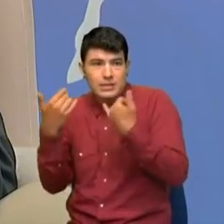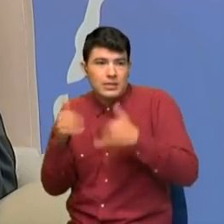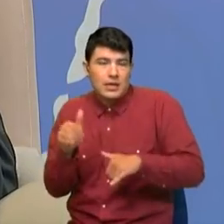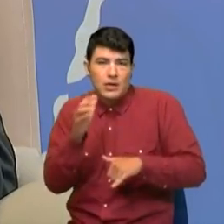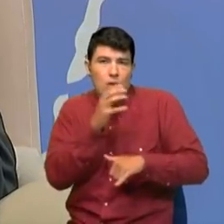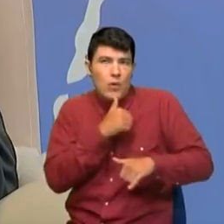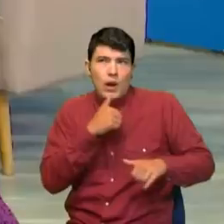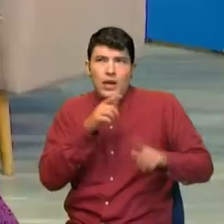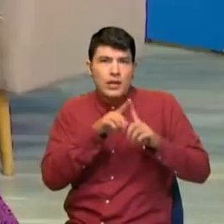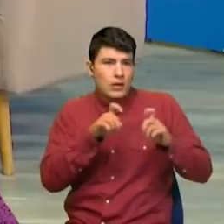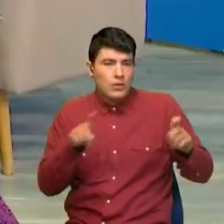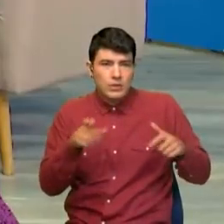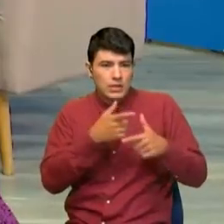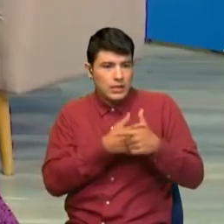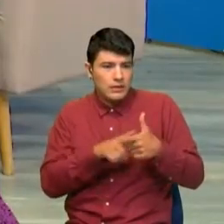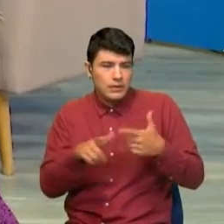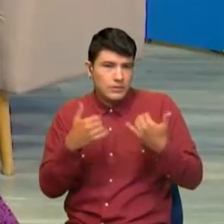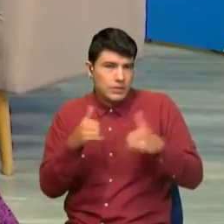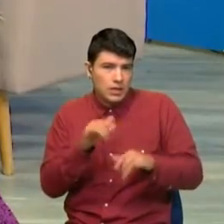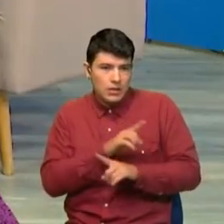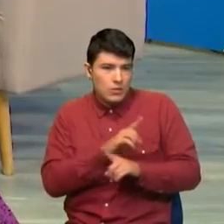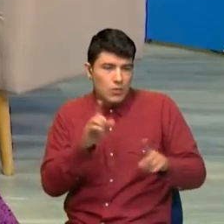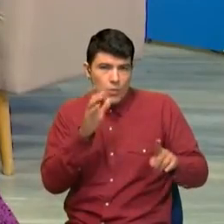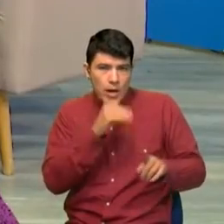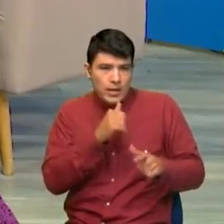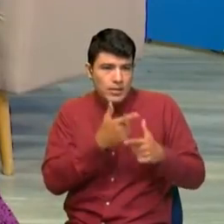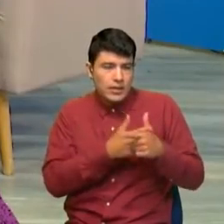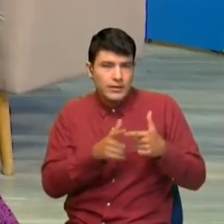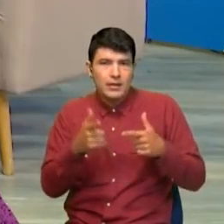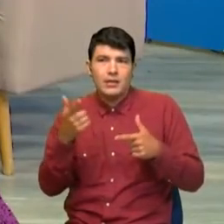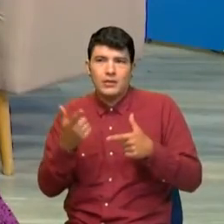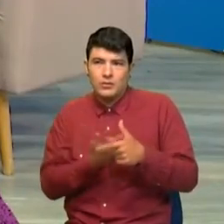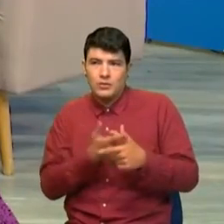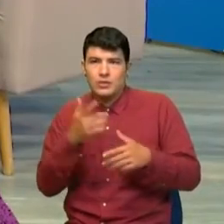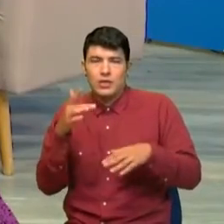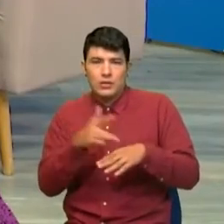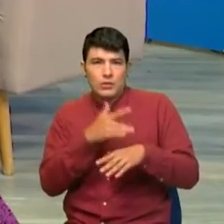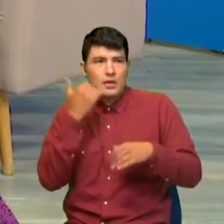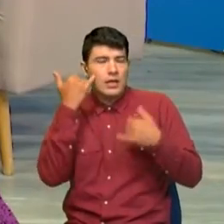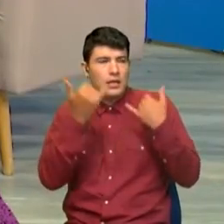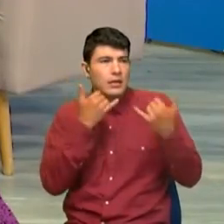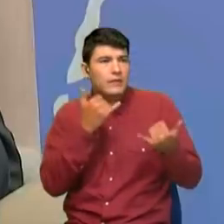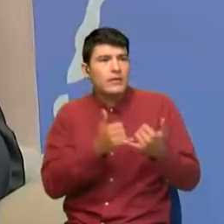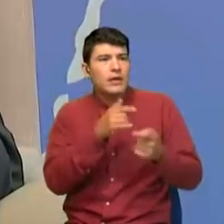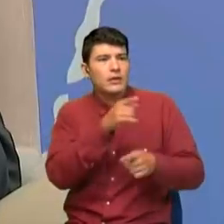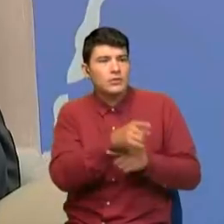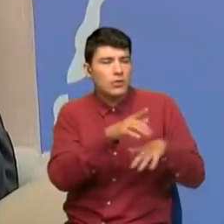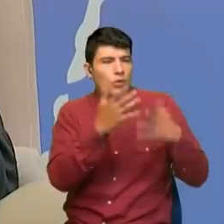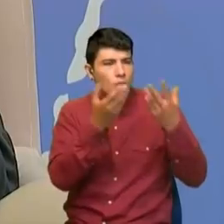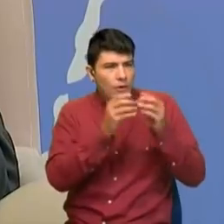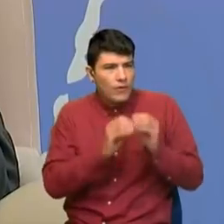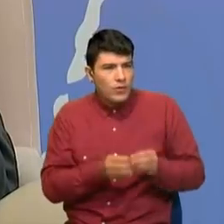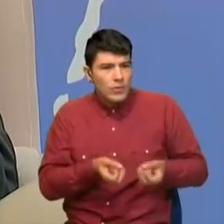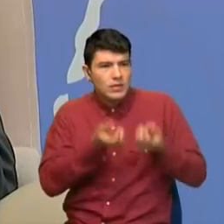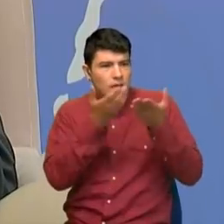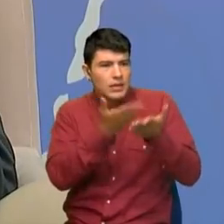habrían bienes que repartir. No tendría nada que hacer, claro. Sí, entonces se tendría que determinar bajo qué modalidad el hermano recibió la casa. Si